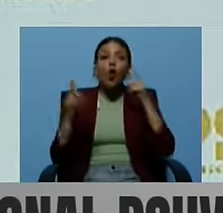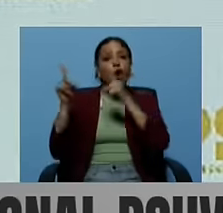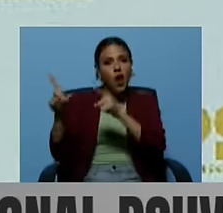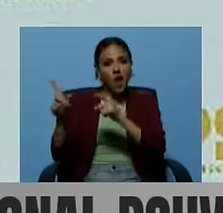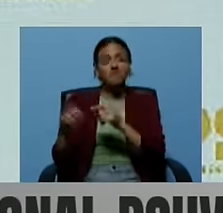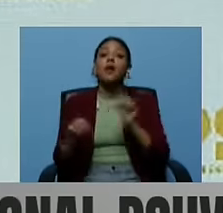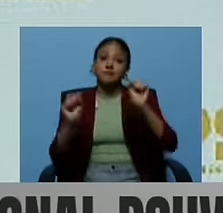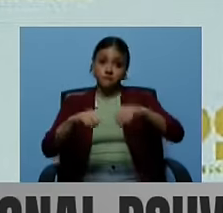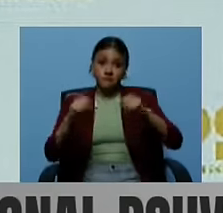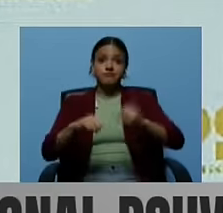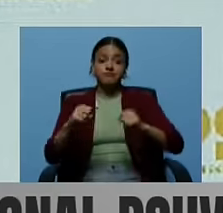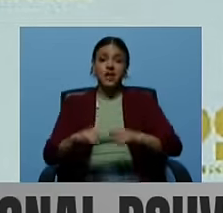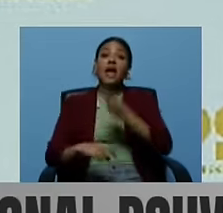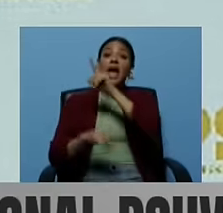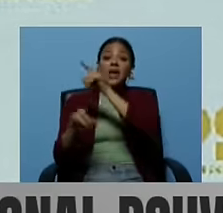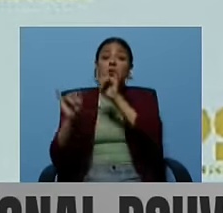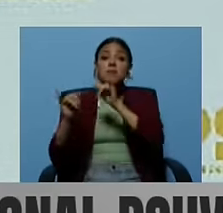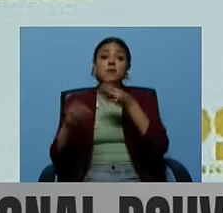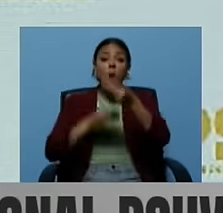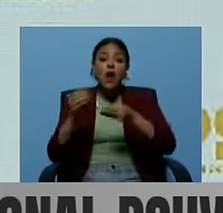Eso no lo dijimos, no, lo confesaron ellos.